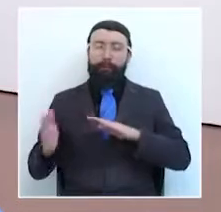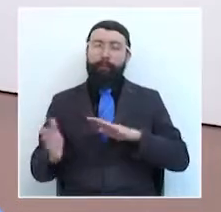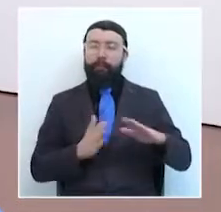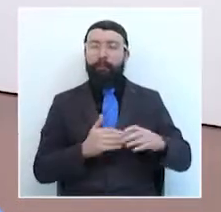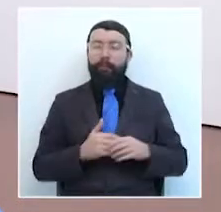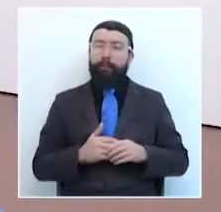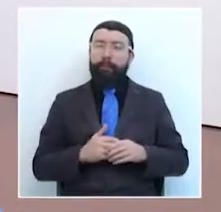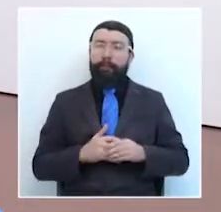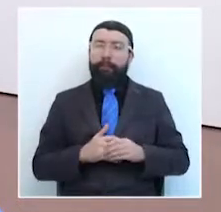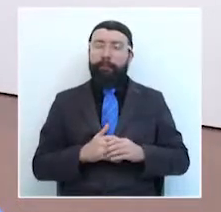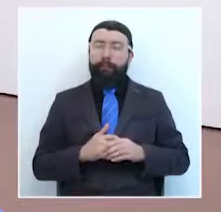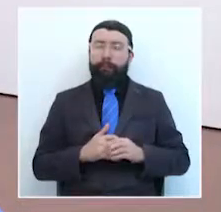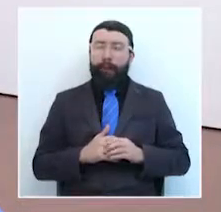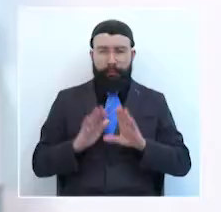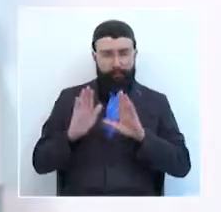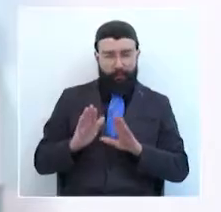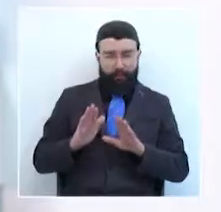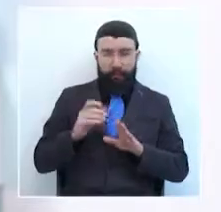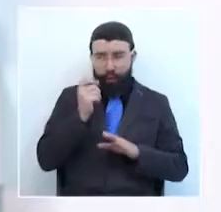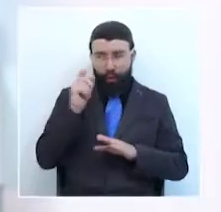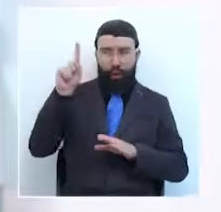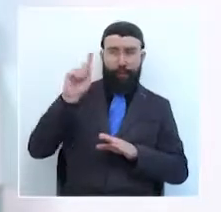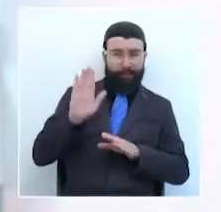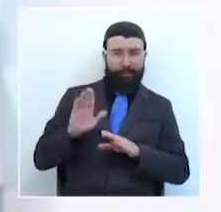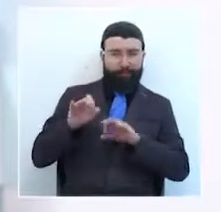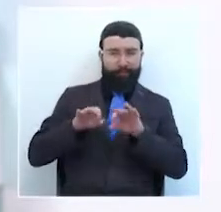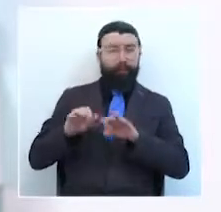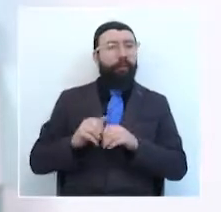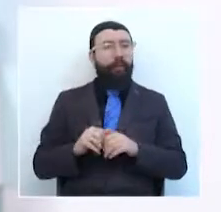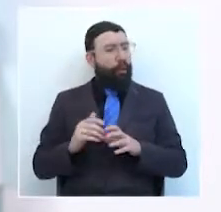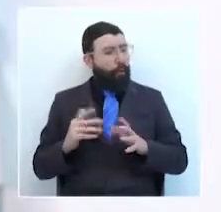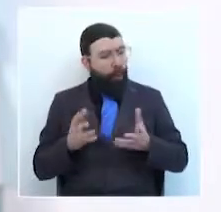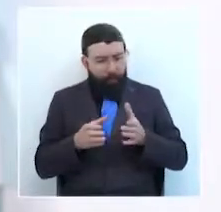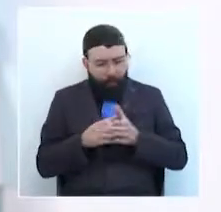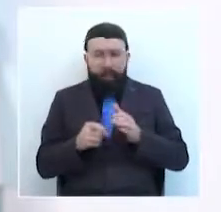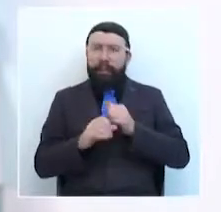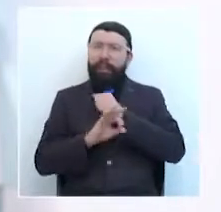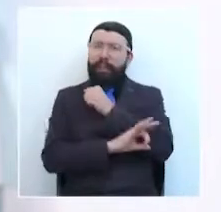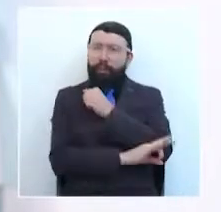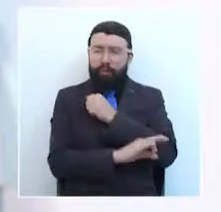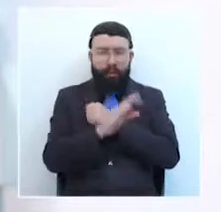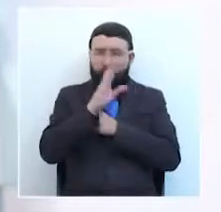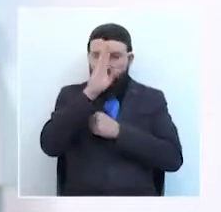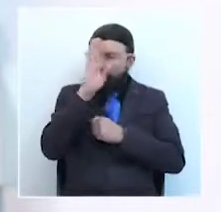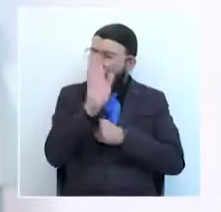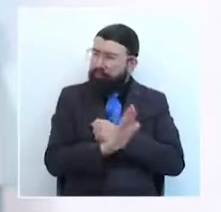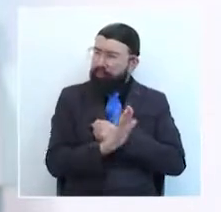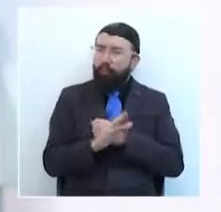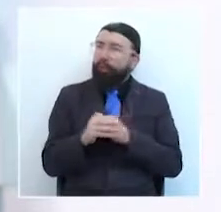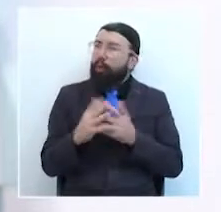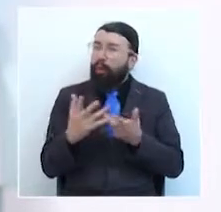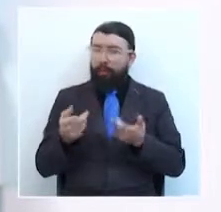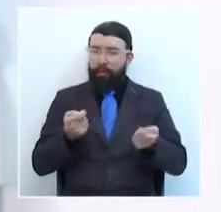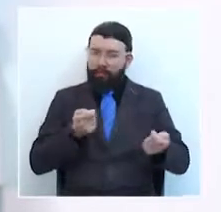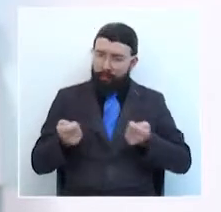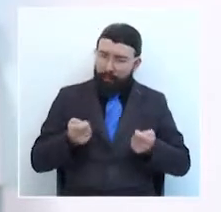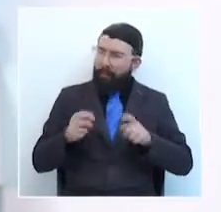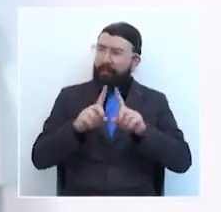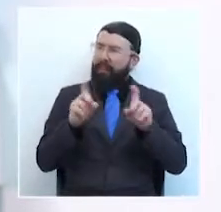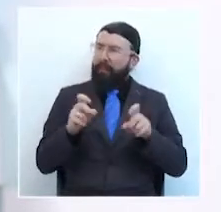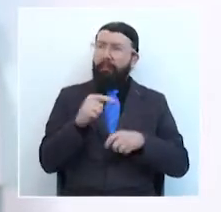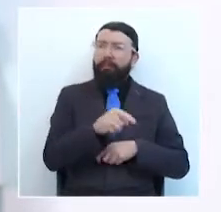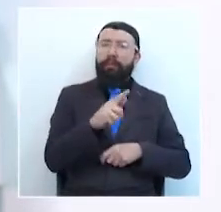lo otro que es una sorpresa que les tenemos como desde la psicología tradicional ustedes han abordado el tema de los obvios